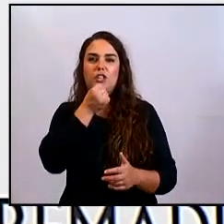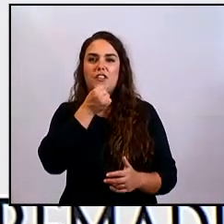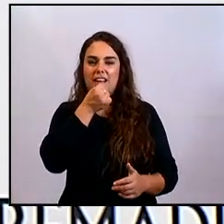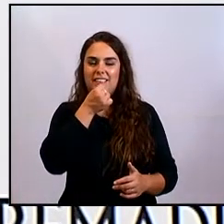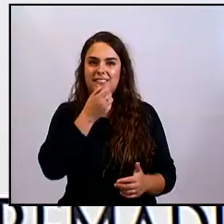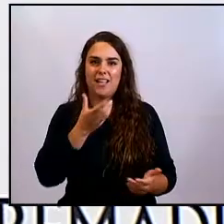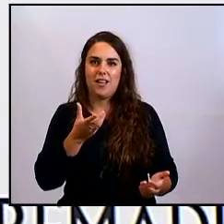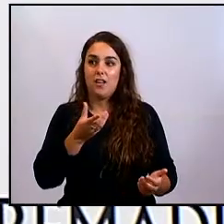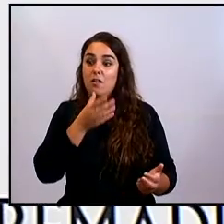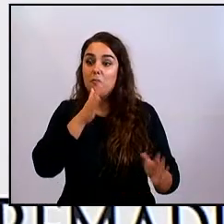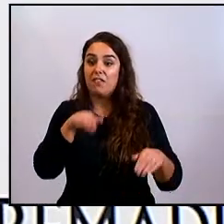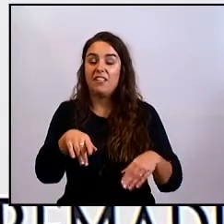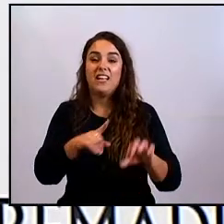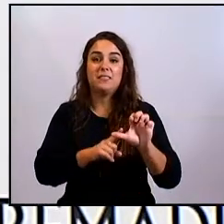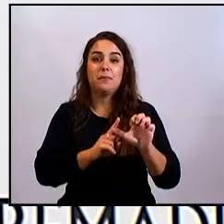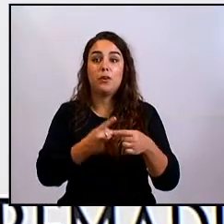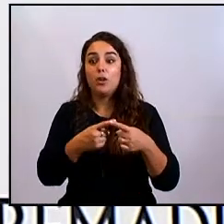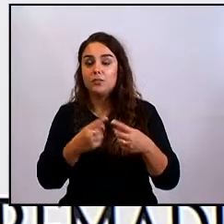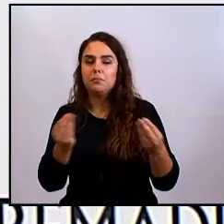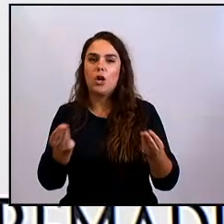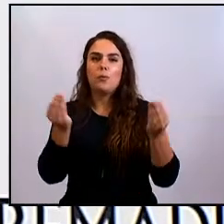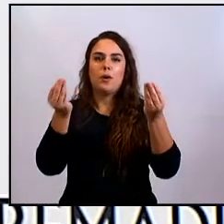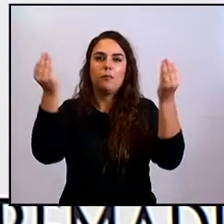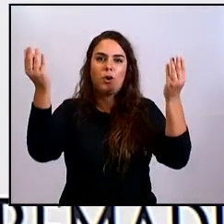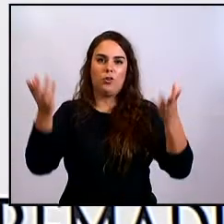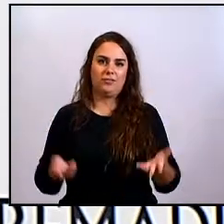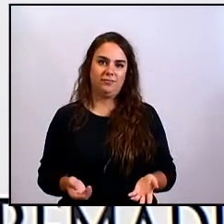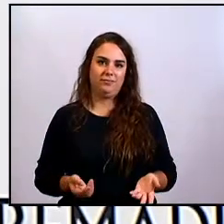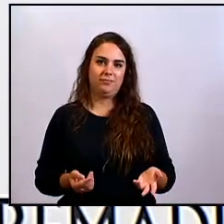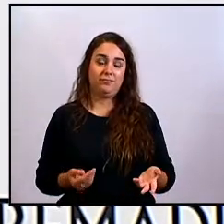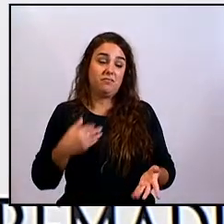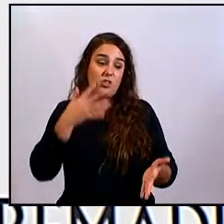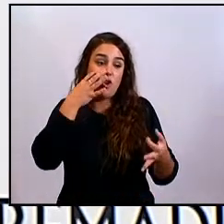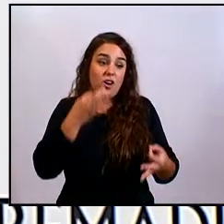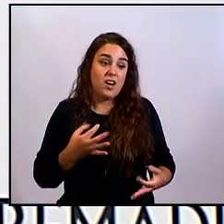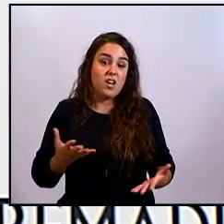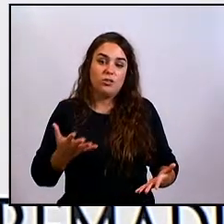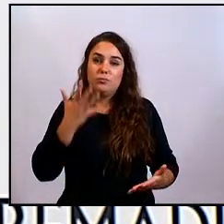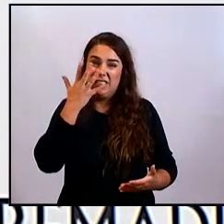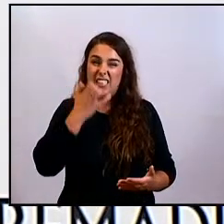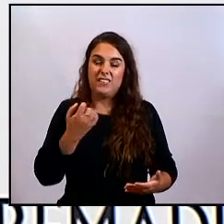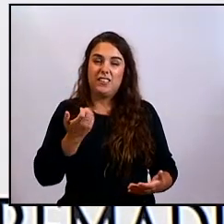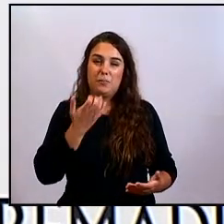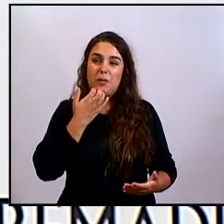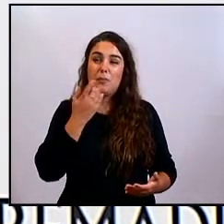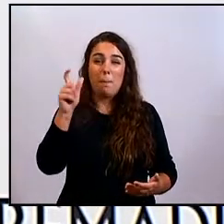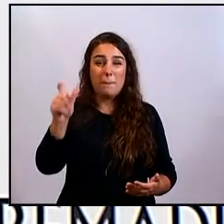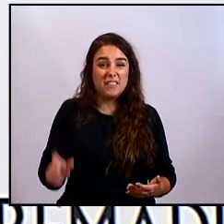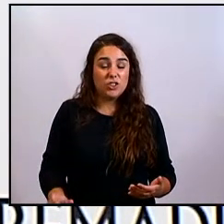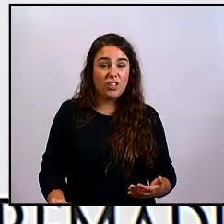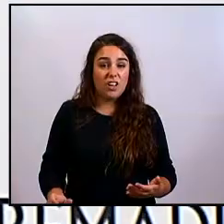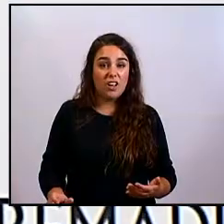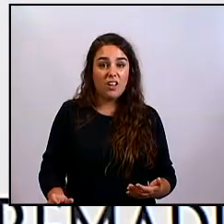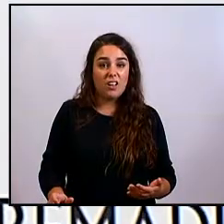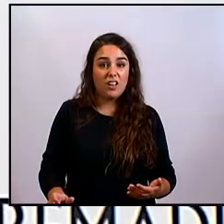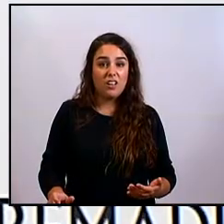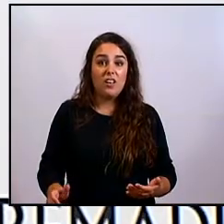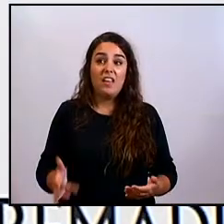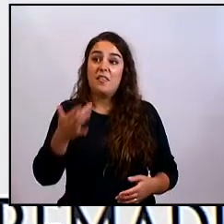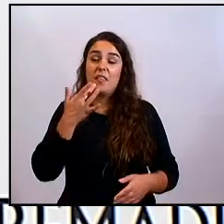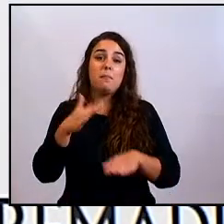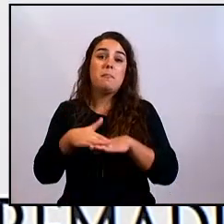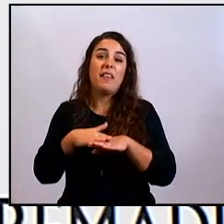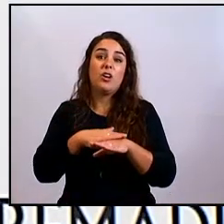las cosas en Extremadura cada vez van mejor. Me parece tan triste que una persona no sea ni siquiera capaz de pedir disculpas. Es